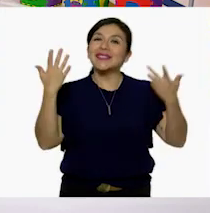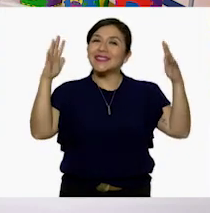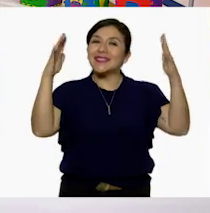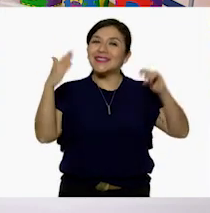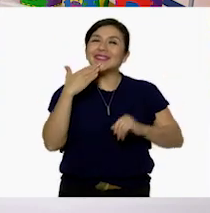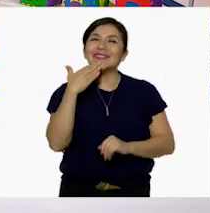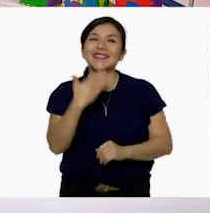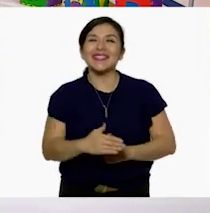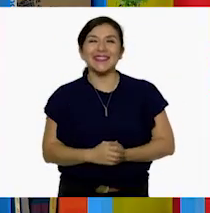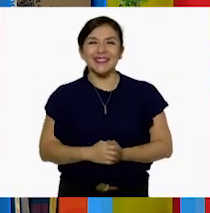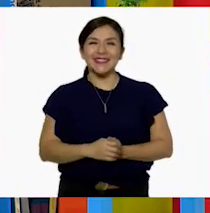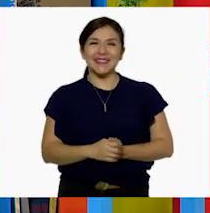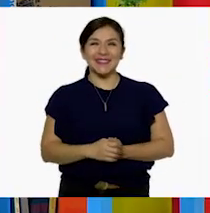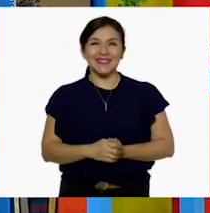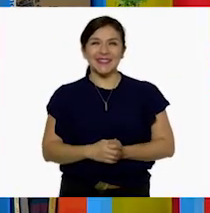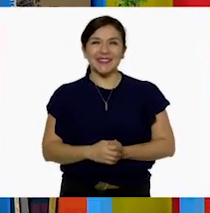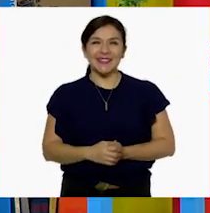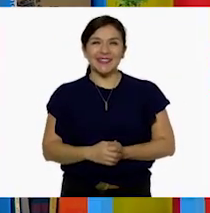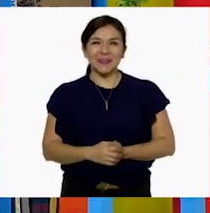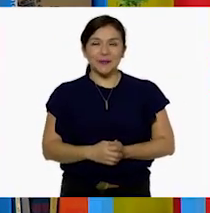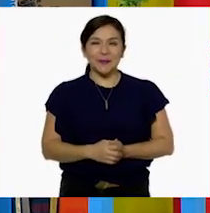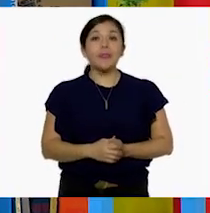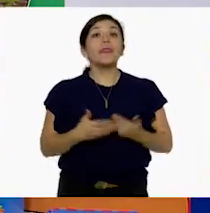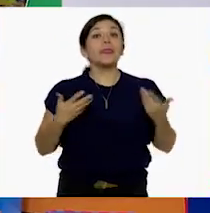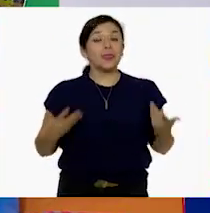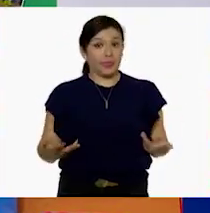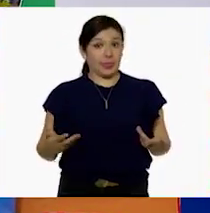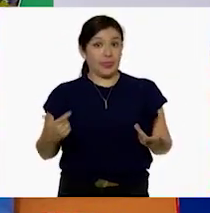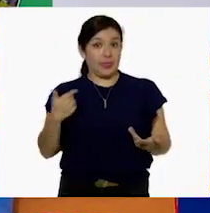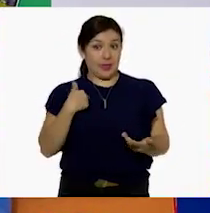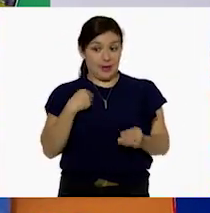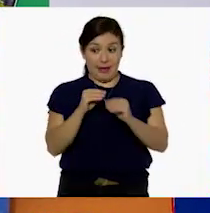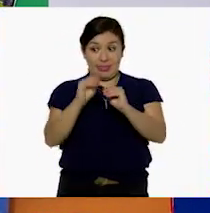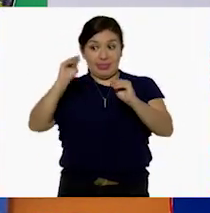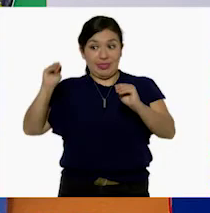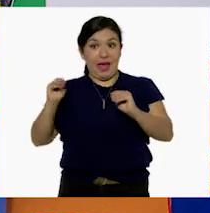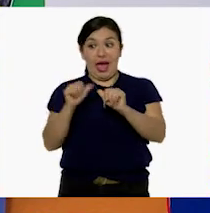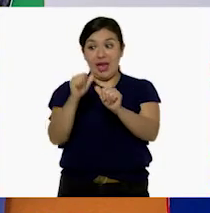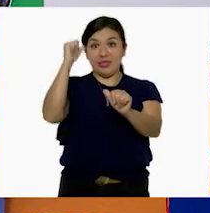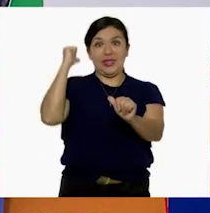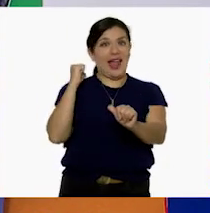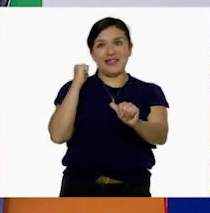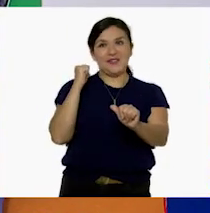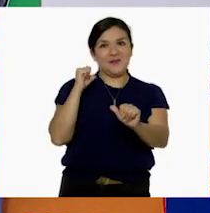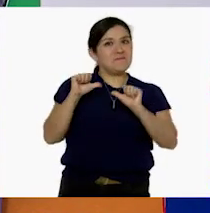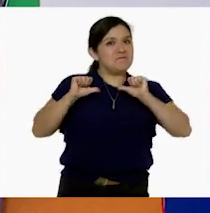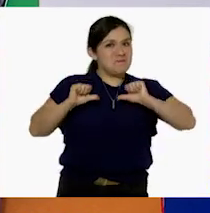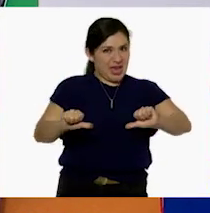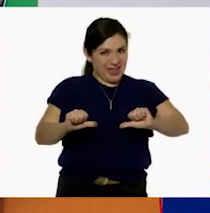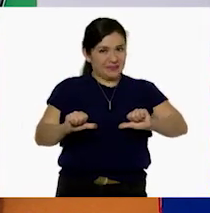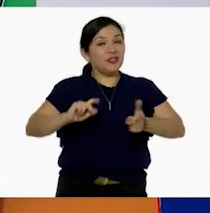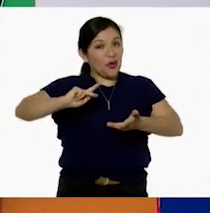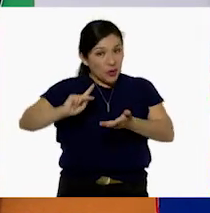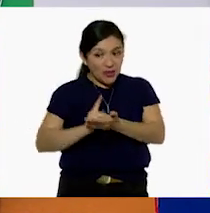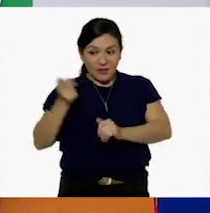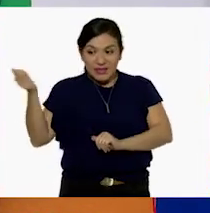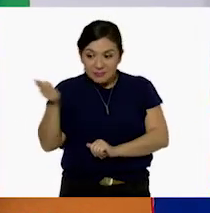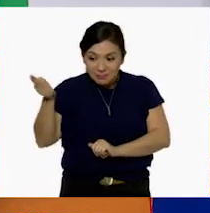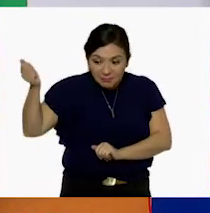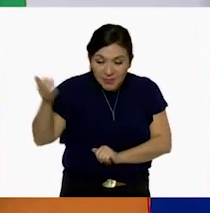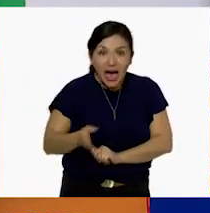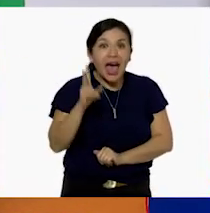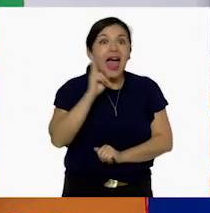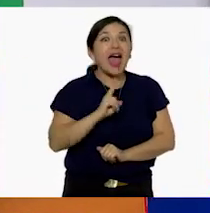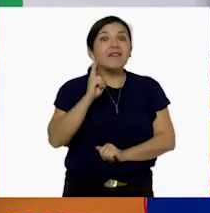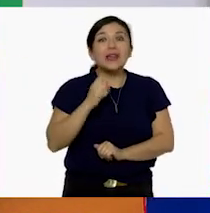correcta. ¡Correcta! Muy ¡bravo! Bien. Okay. Entonces no nos vamos para atrás. Ahí nos quedamos. Genial. ¿Listo para volver a tirar? Sí, hoy ya